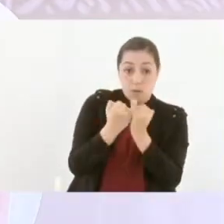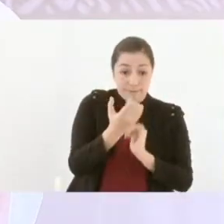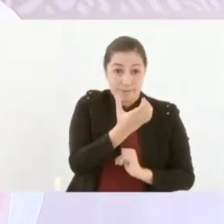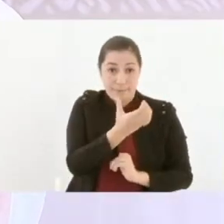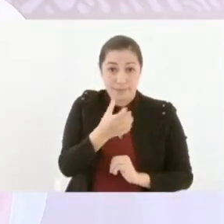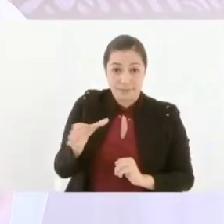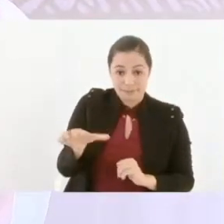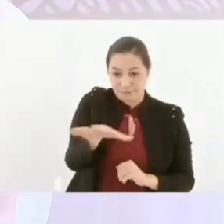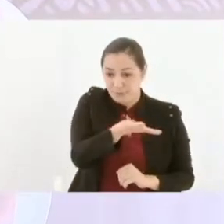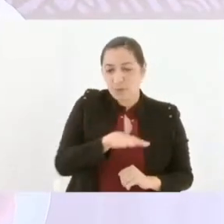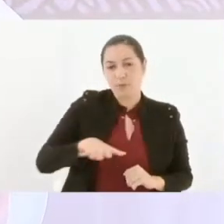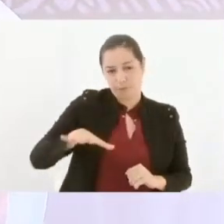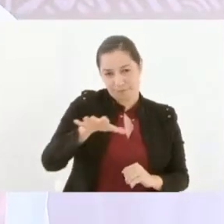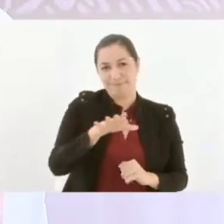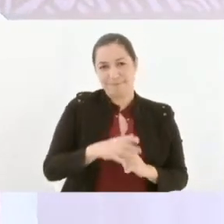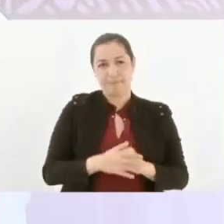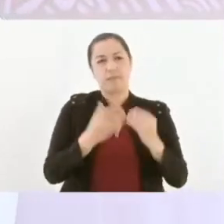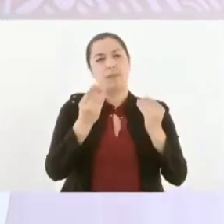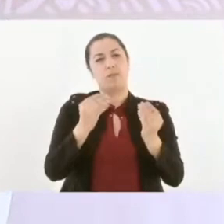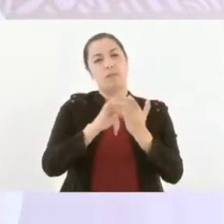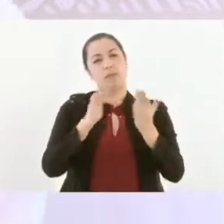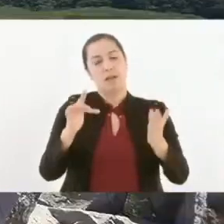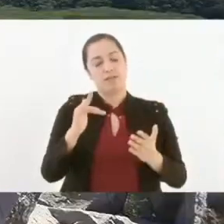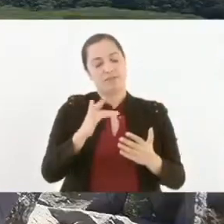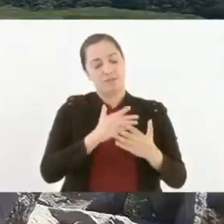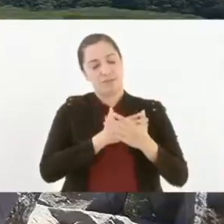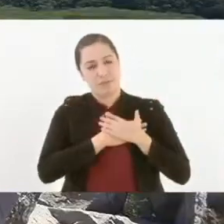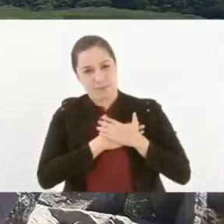consumimos. Muchas gracias, de todo corazón.